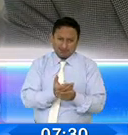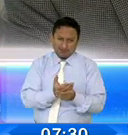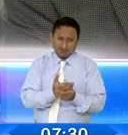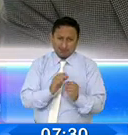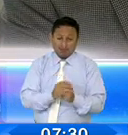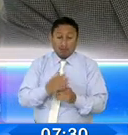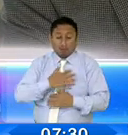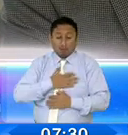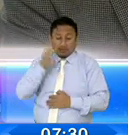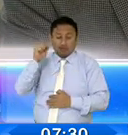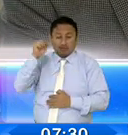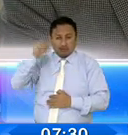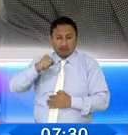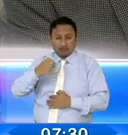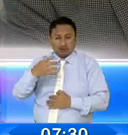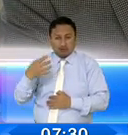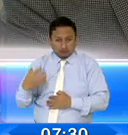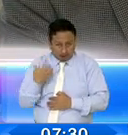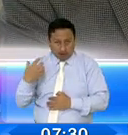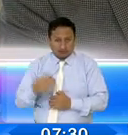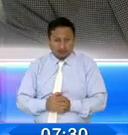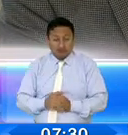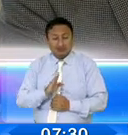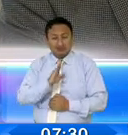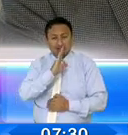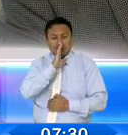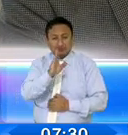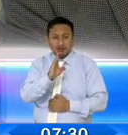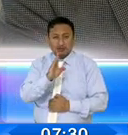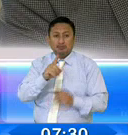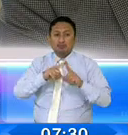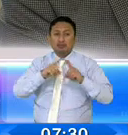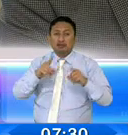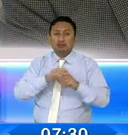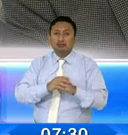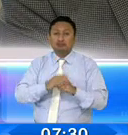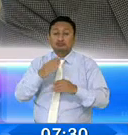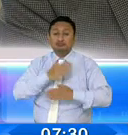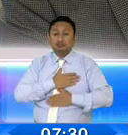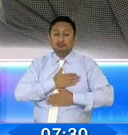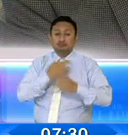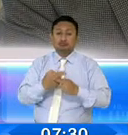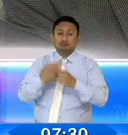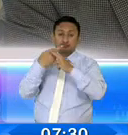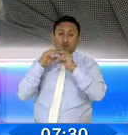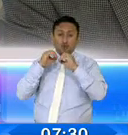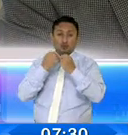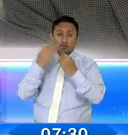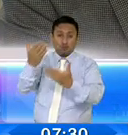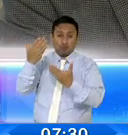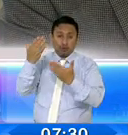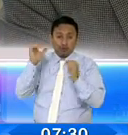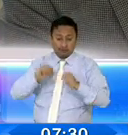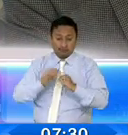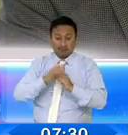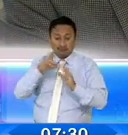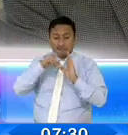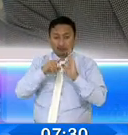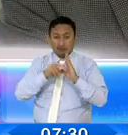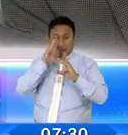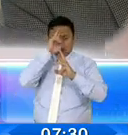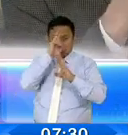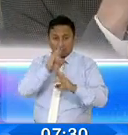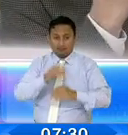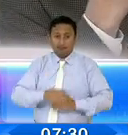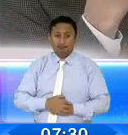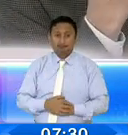reclamar, siempre basado, sí, en lo que nos corresponde como movimiento político, cumpliendo las normas.